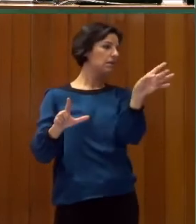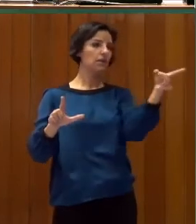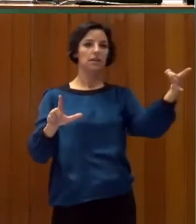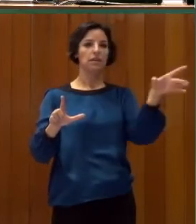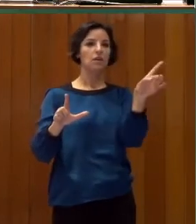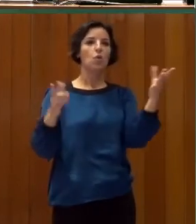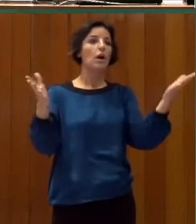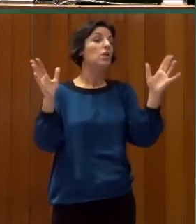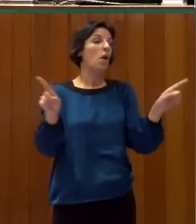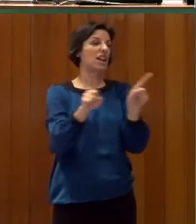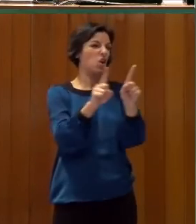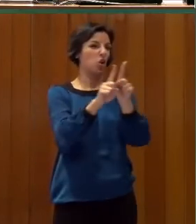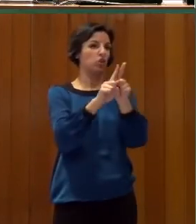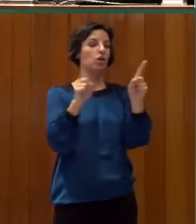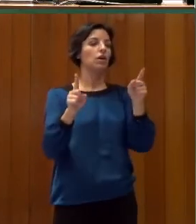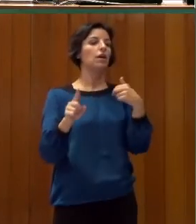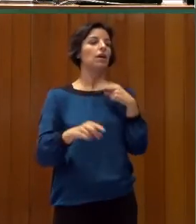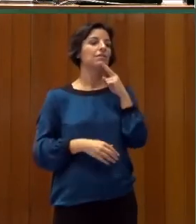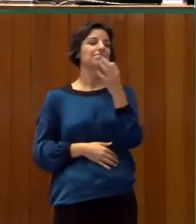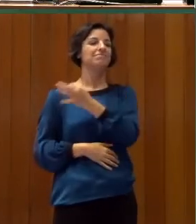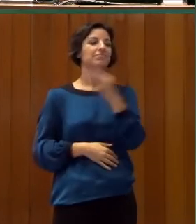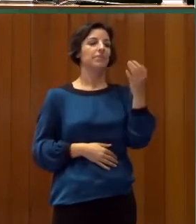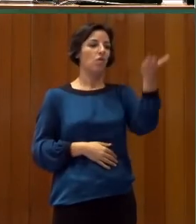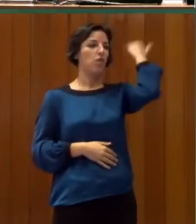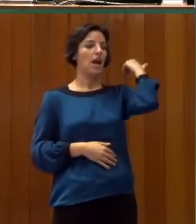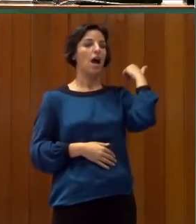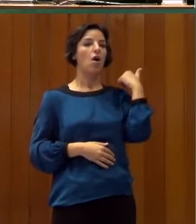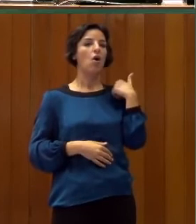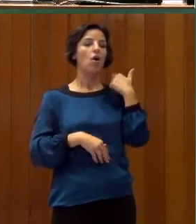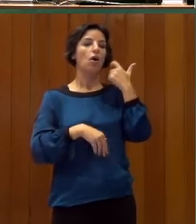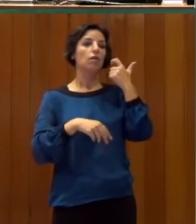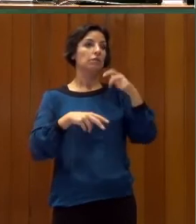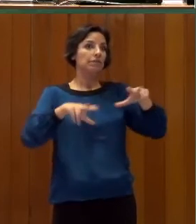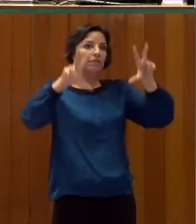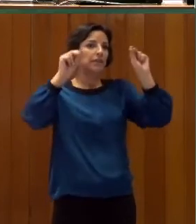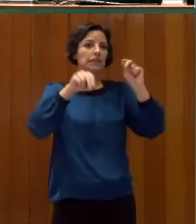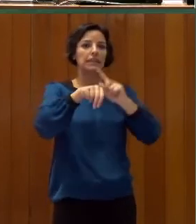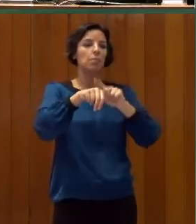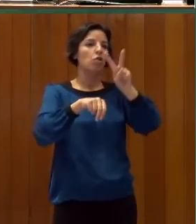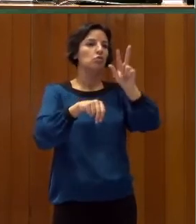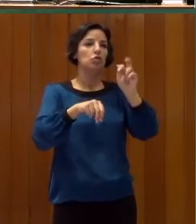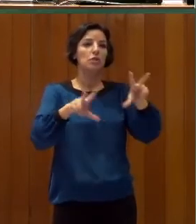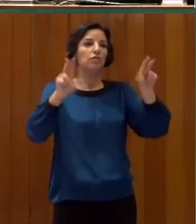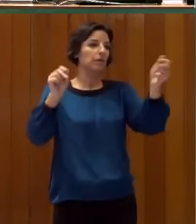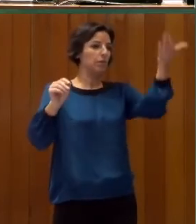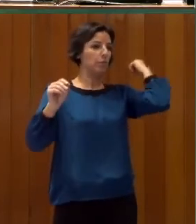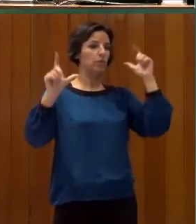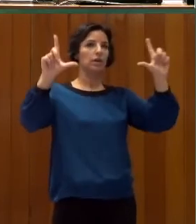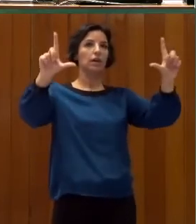milisegundos, al igual que antes, desaparece de la pantalla cuando el participante responde o al finalizar el